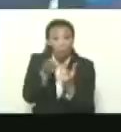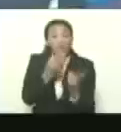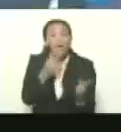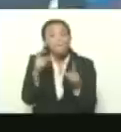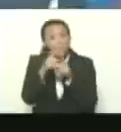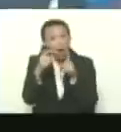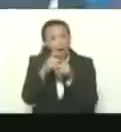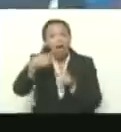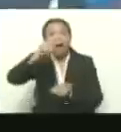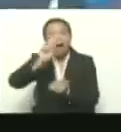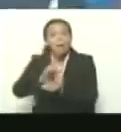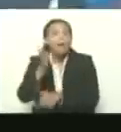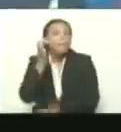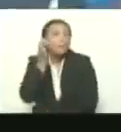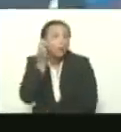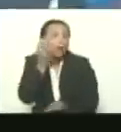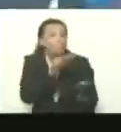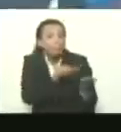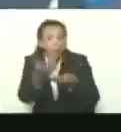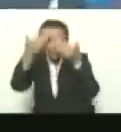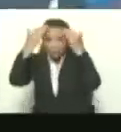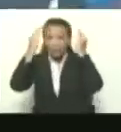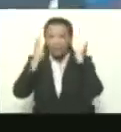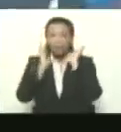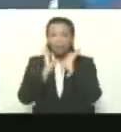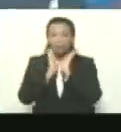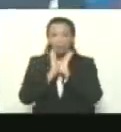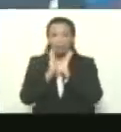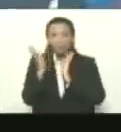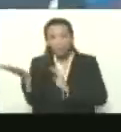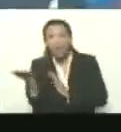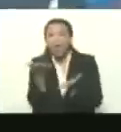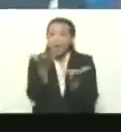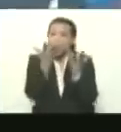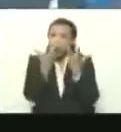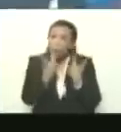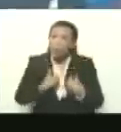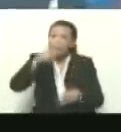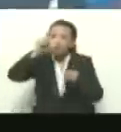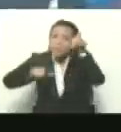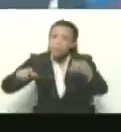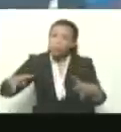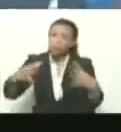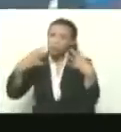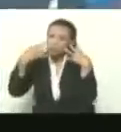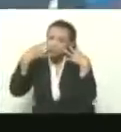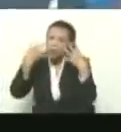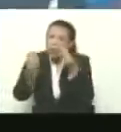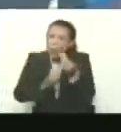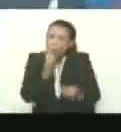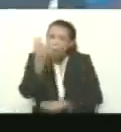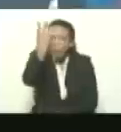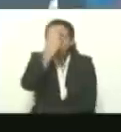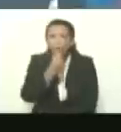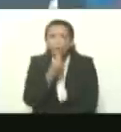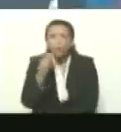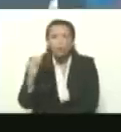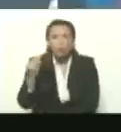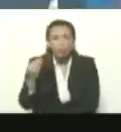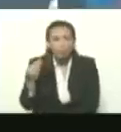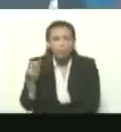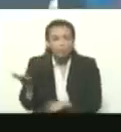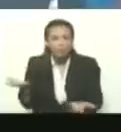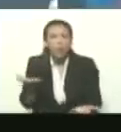palabra primero a Darcy, para que nos cuente a la gente cómo es eso, cómo estuvo Los Teques, cómo han estado